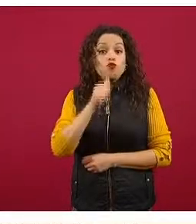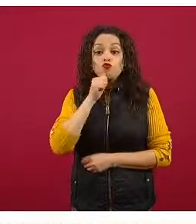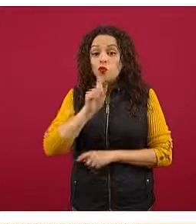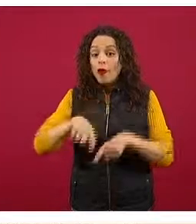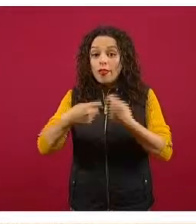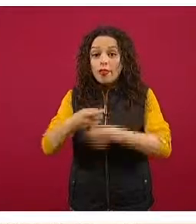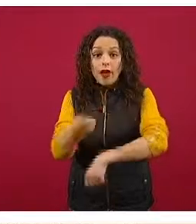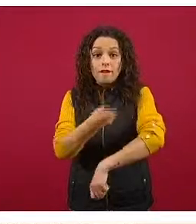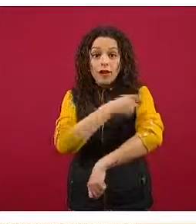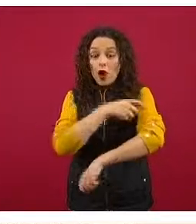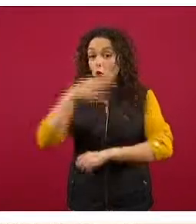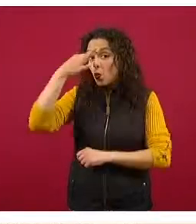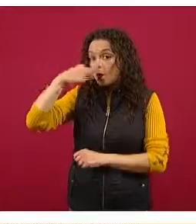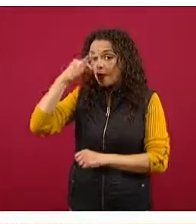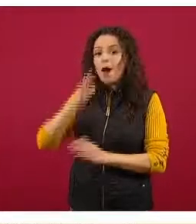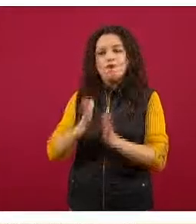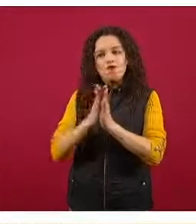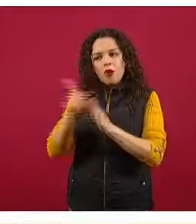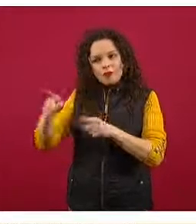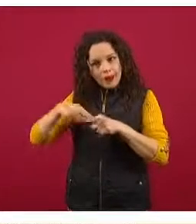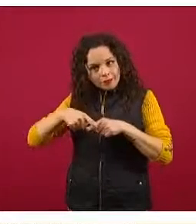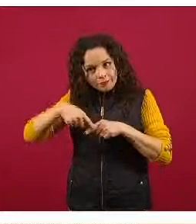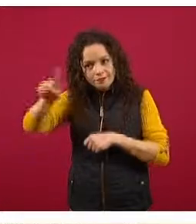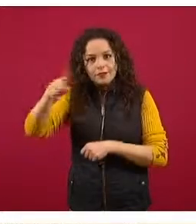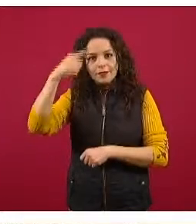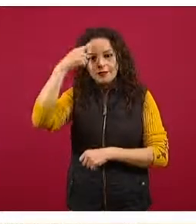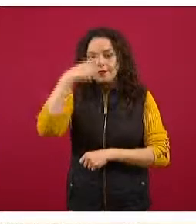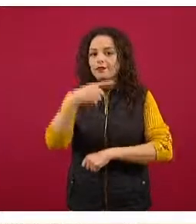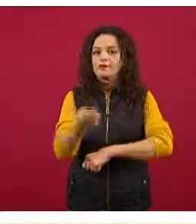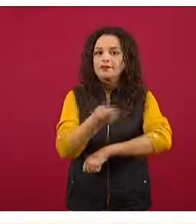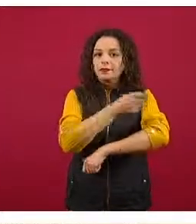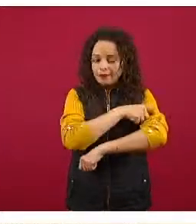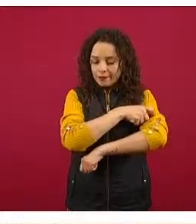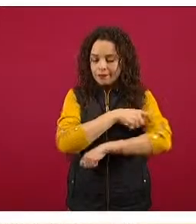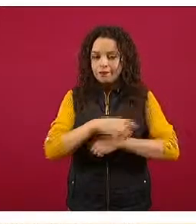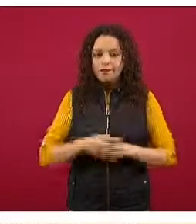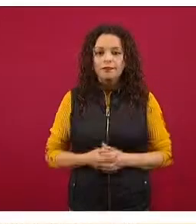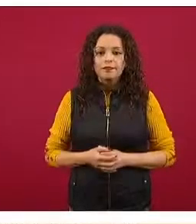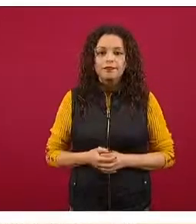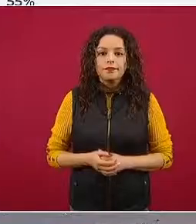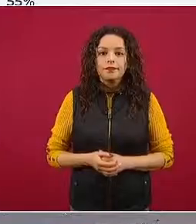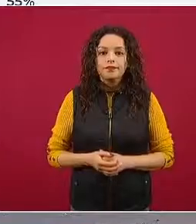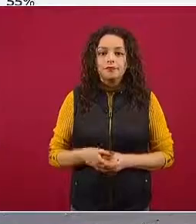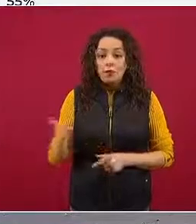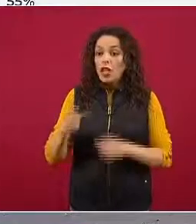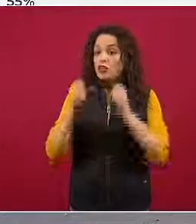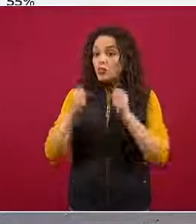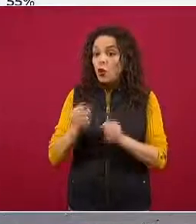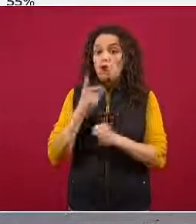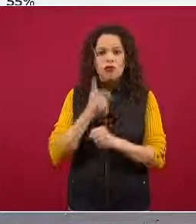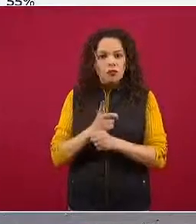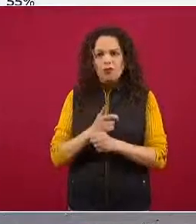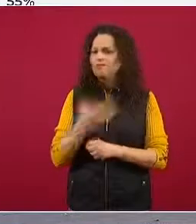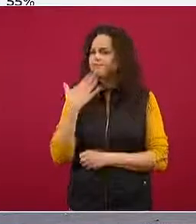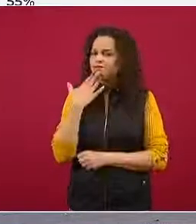contra influenza a que se vacunen. Es una vacuna que tiene un perfil de seguridad adecuado, es